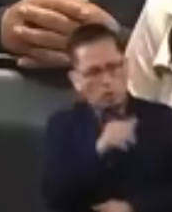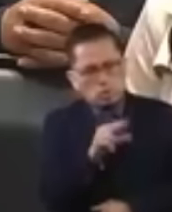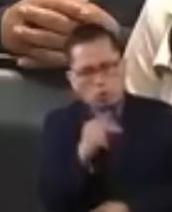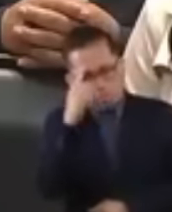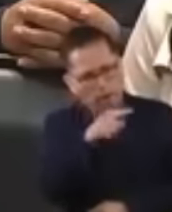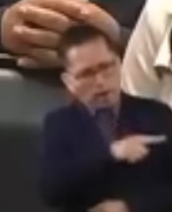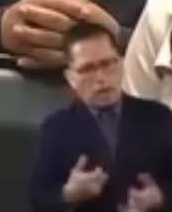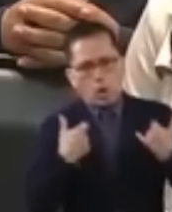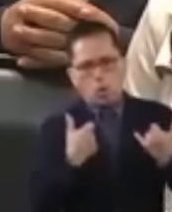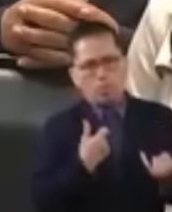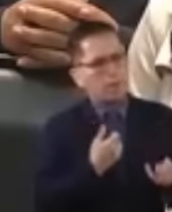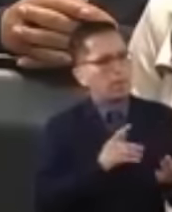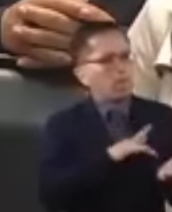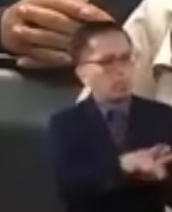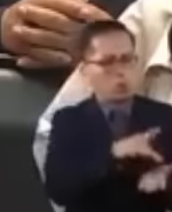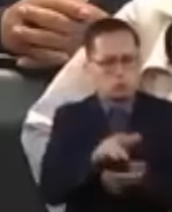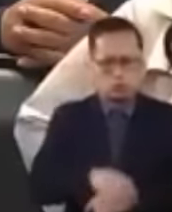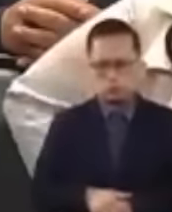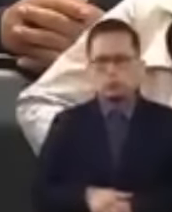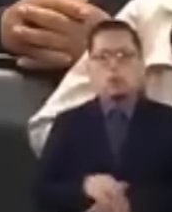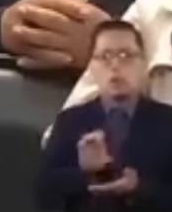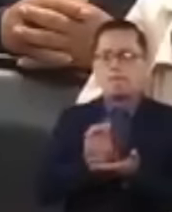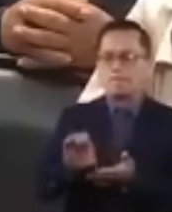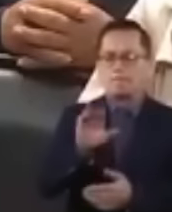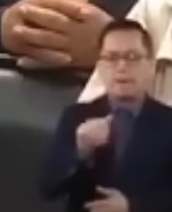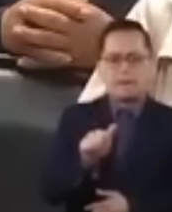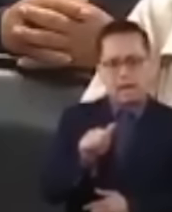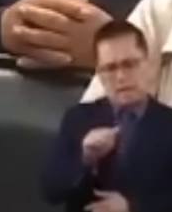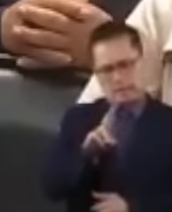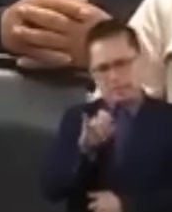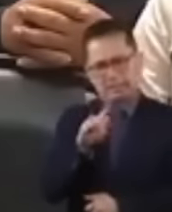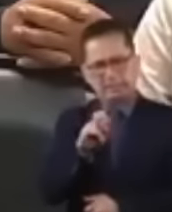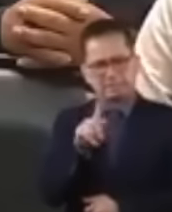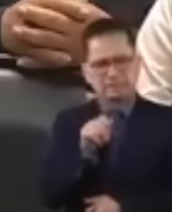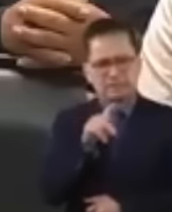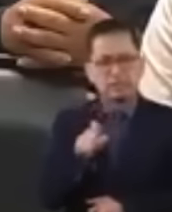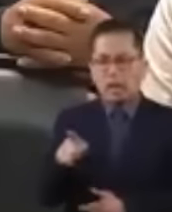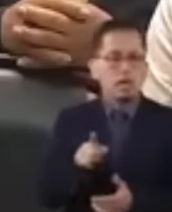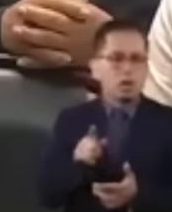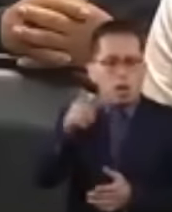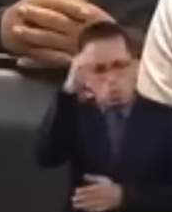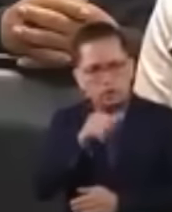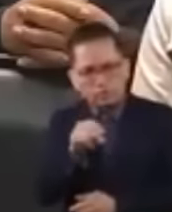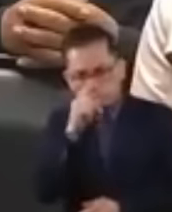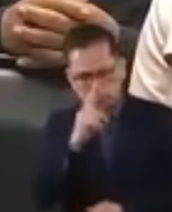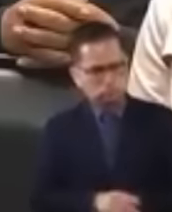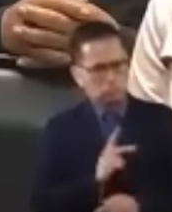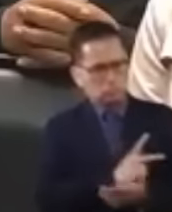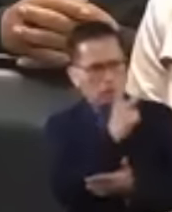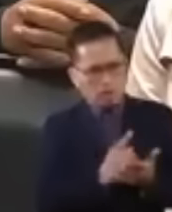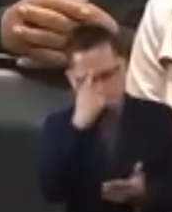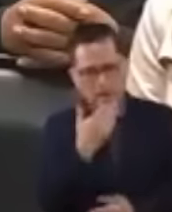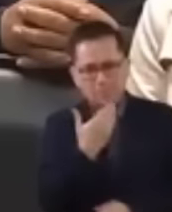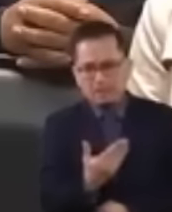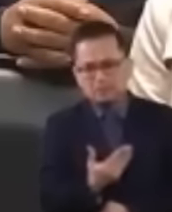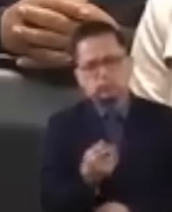las becas Rita Cetina, están votando en contra de los programas de bienestar, porque todavía